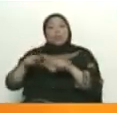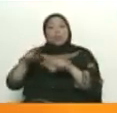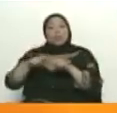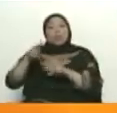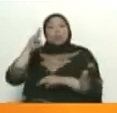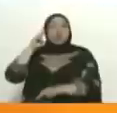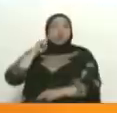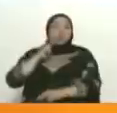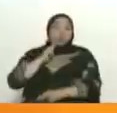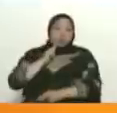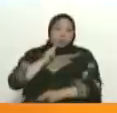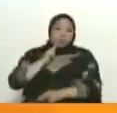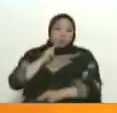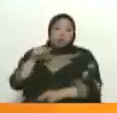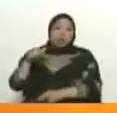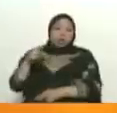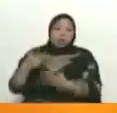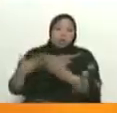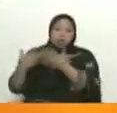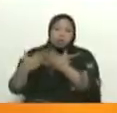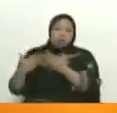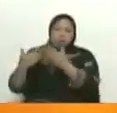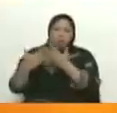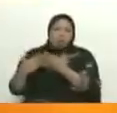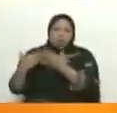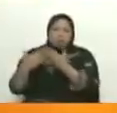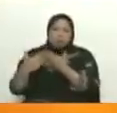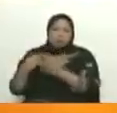Bolívar. Tibisay fue una de las